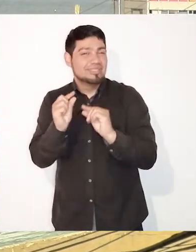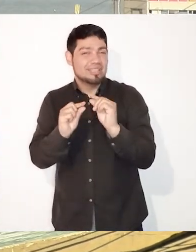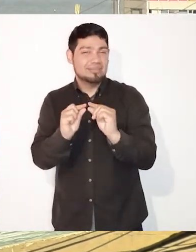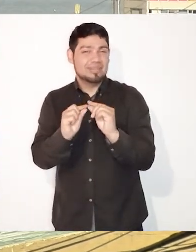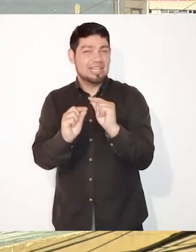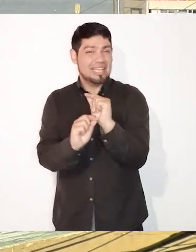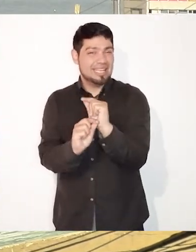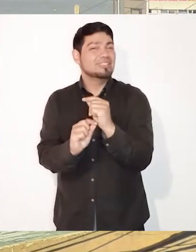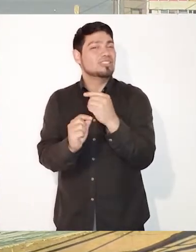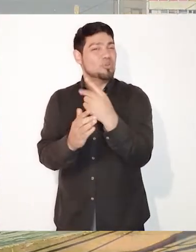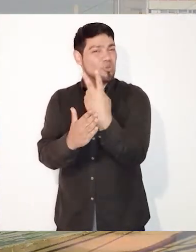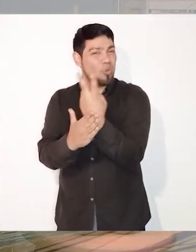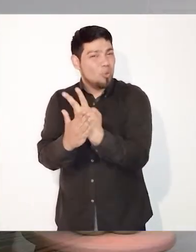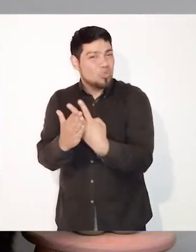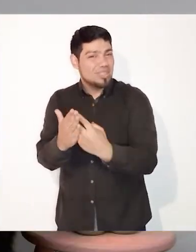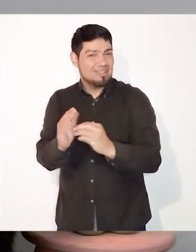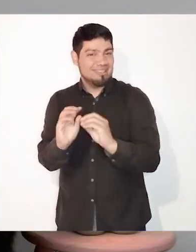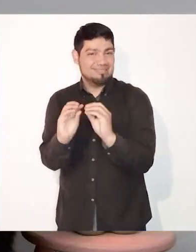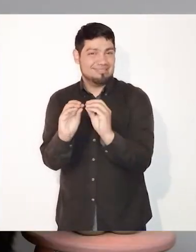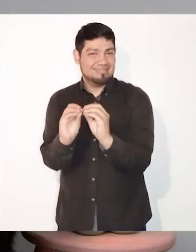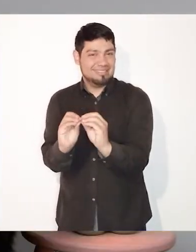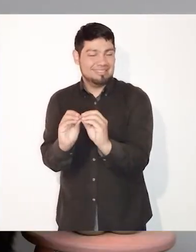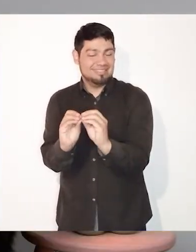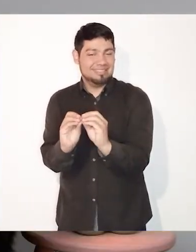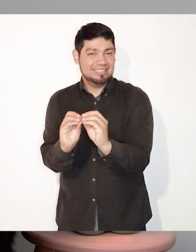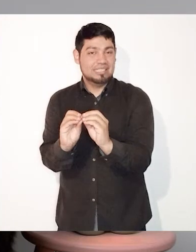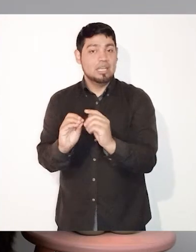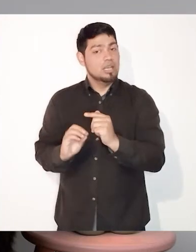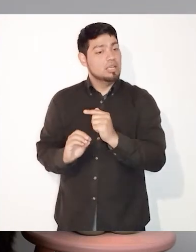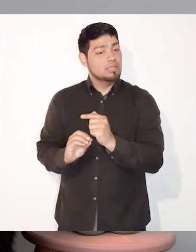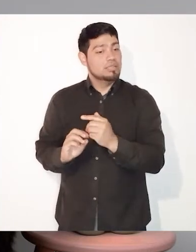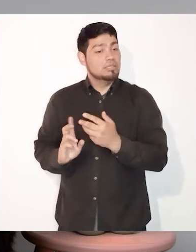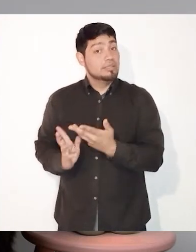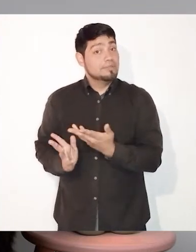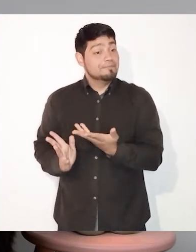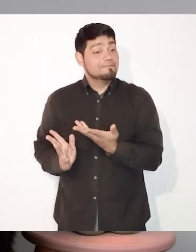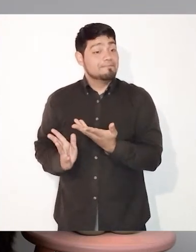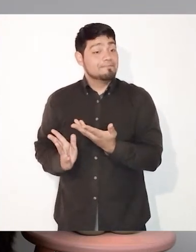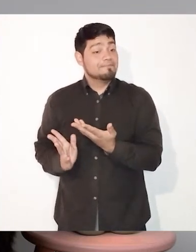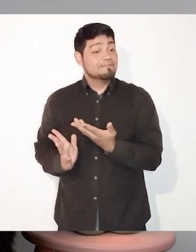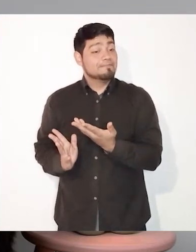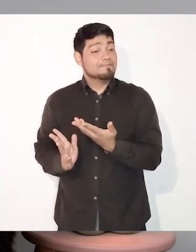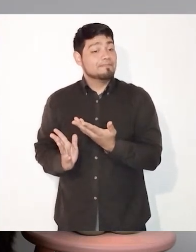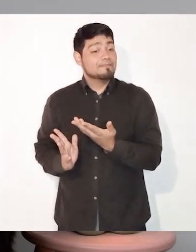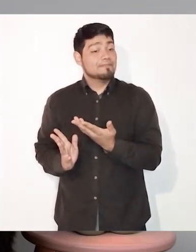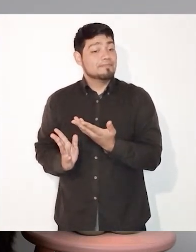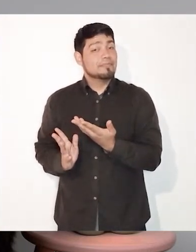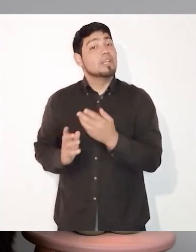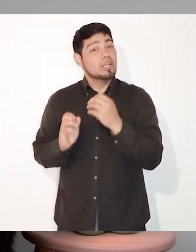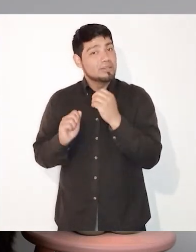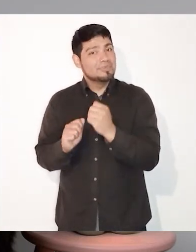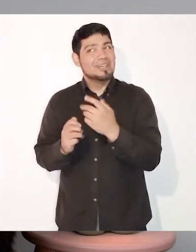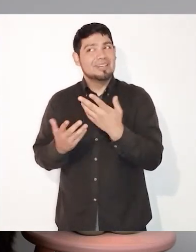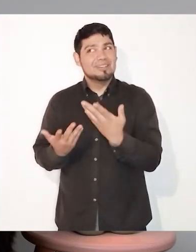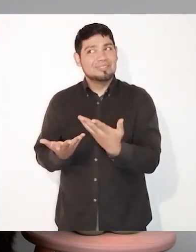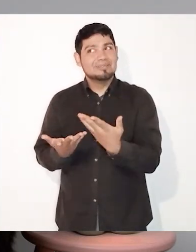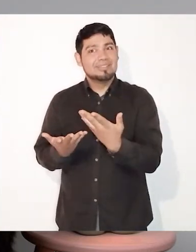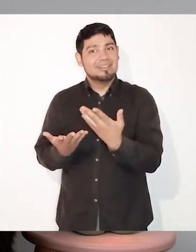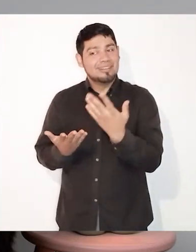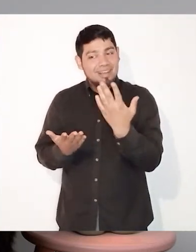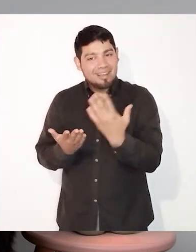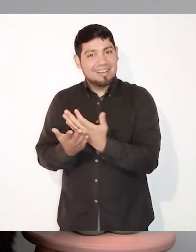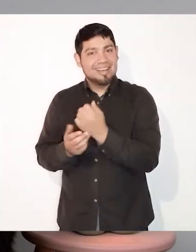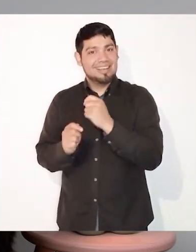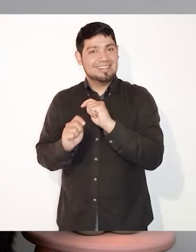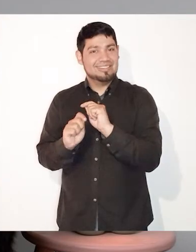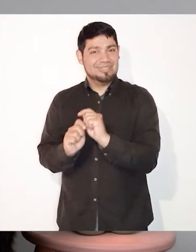La literatura es un arte. Y el lenguaje llega a ser como un instrumento. Finalmente es como un concertista que